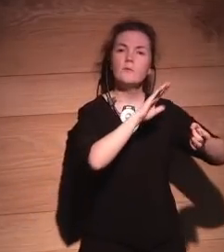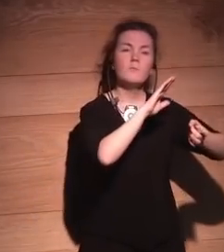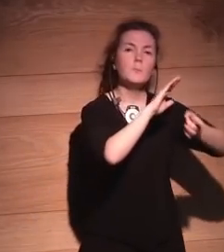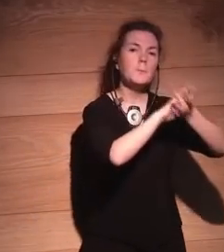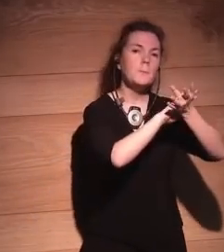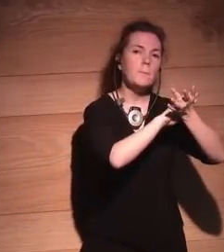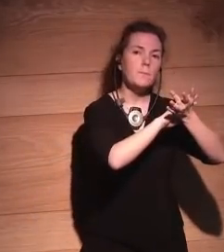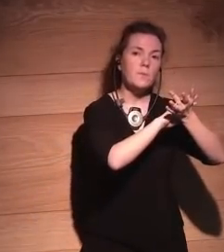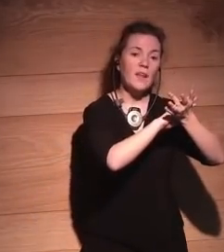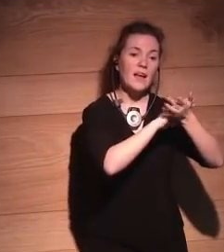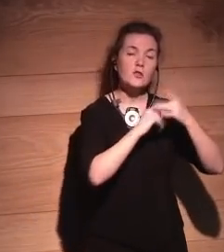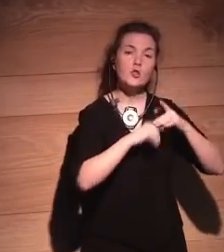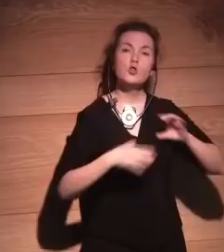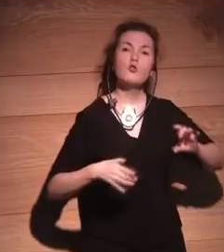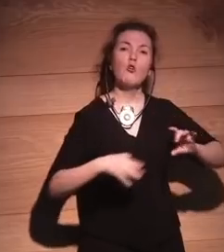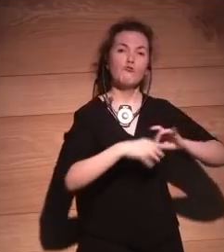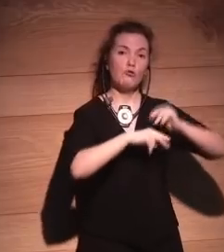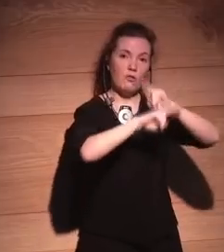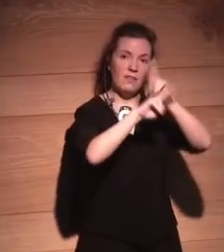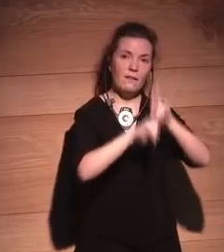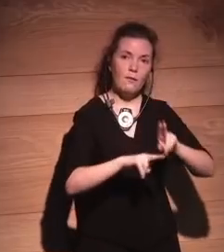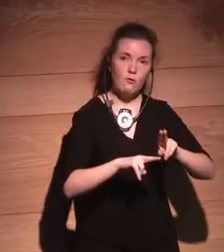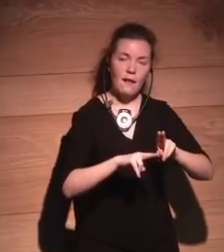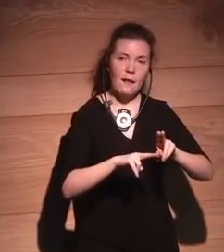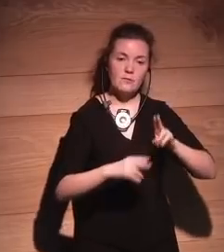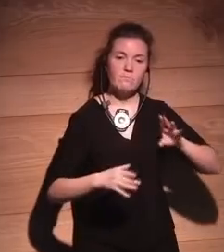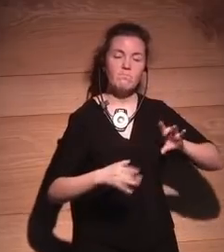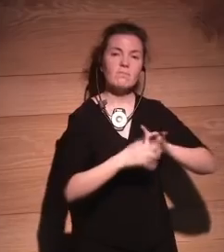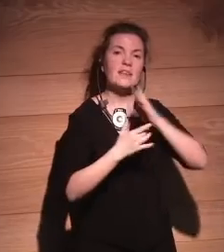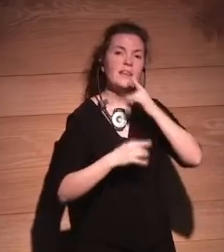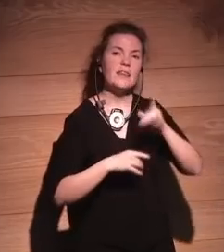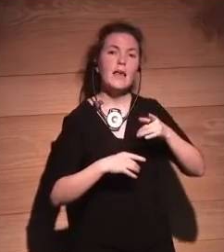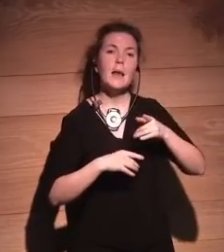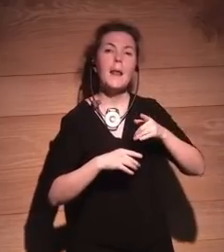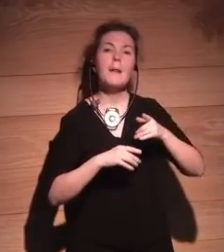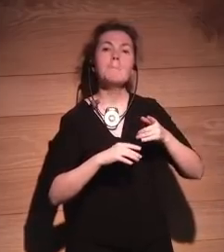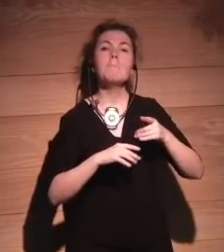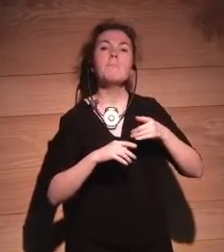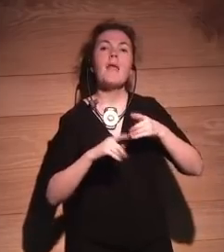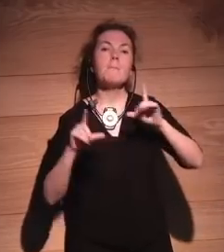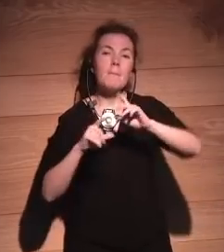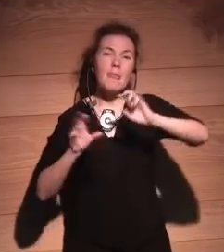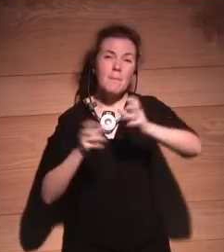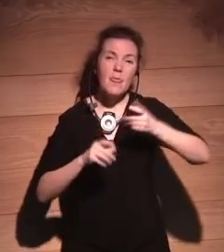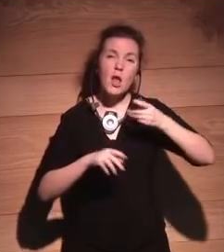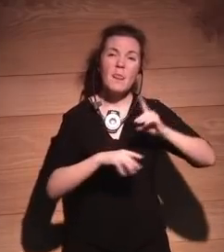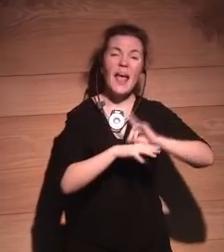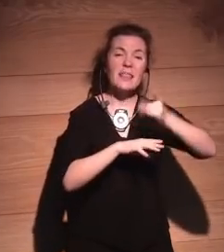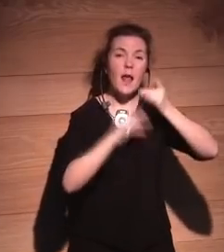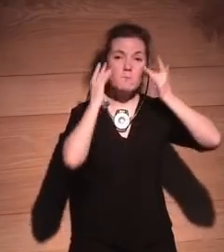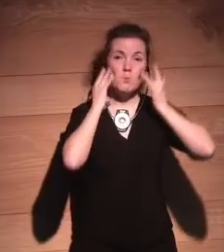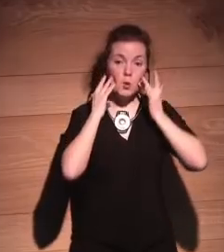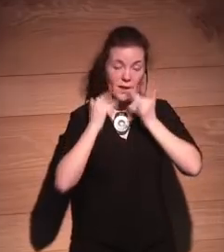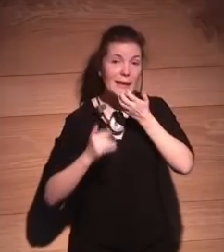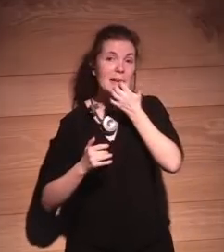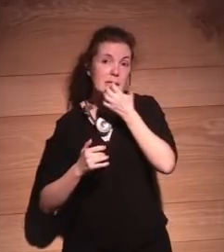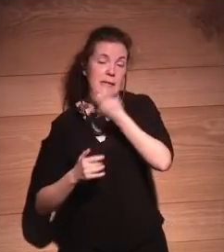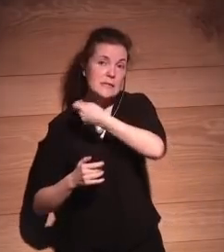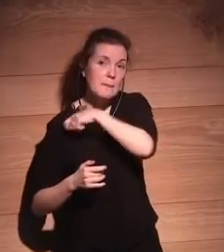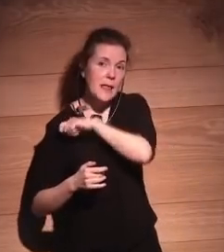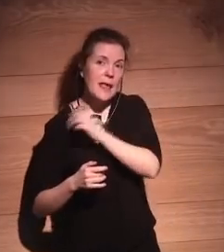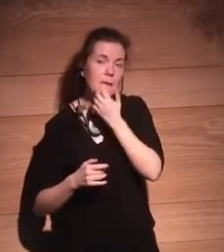estos consorcios internacionales, las han sacado medios digitales, puros. Aquí en España tenemos un ejemplo. Si uno